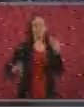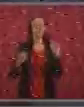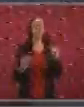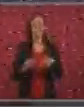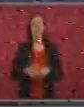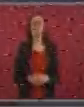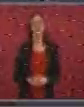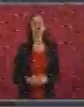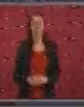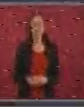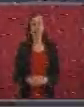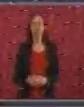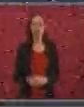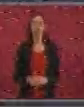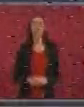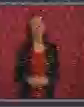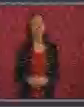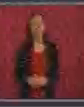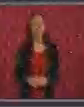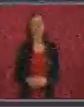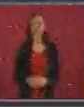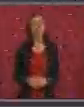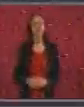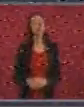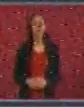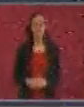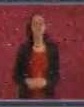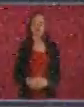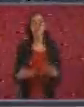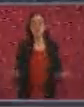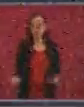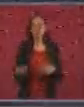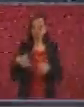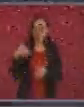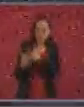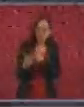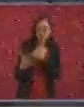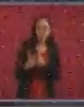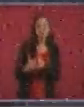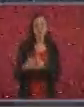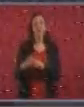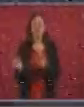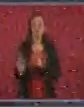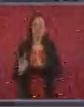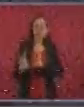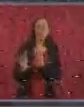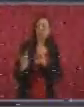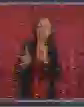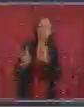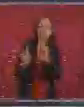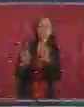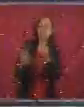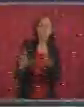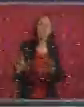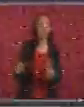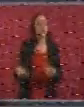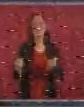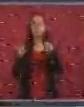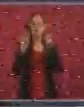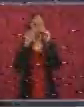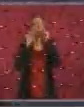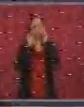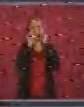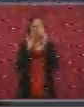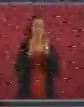hacer su propia CTM, su propia CNCE, su propio sector popular, es decir, las estructuras